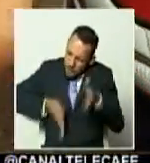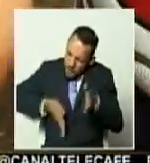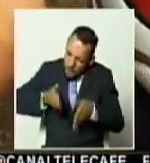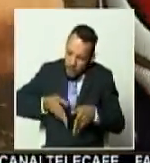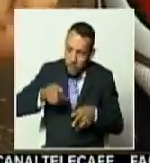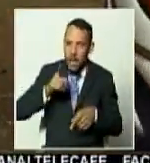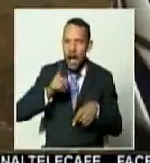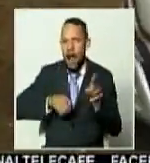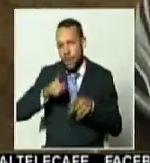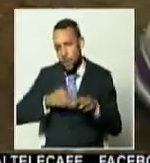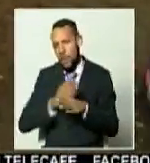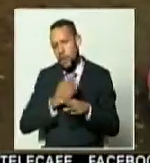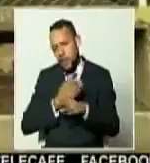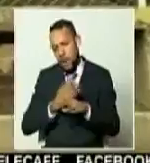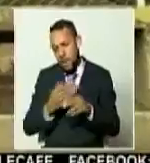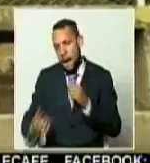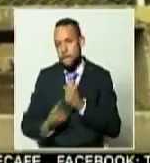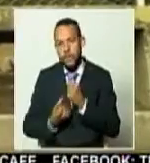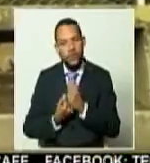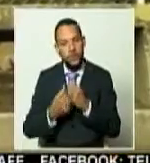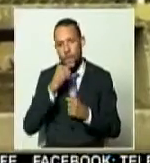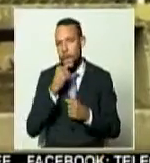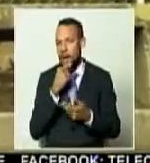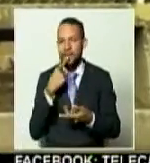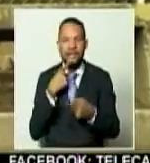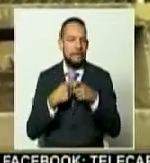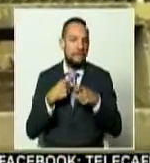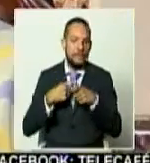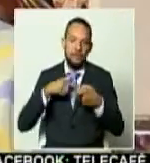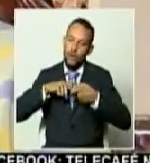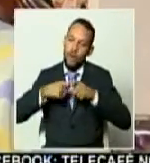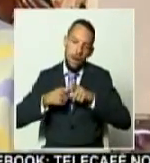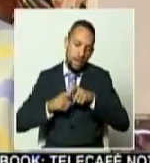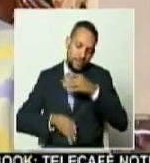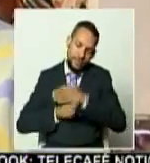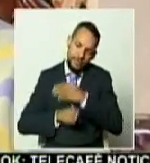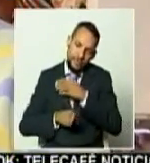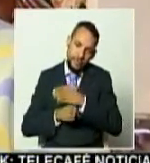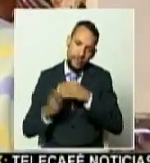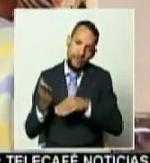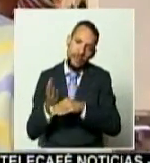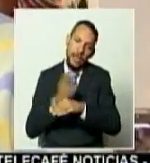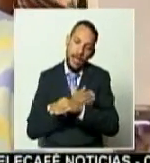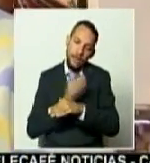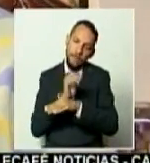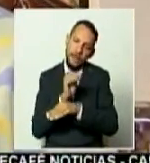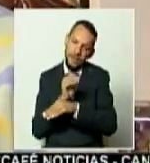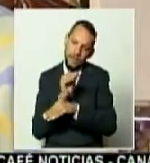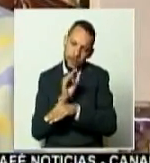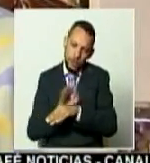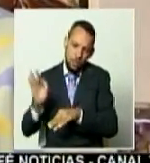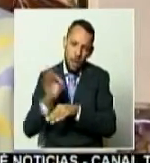varias dificultades por falta de apoyo. Lo más difícil es estar haciendo siempre antesalas, pidiendo